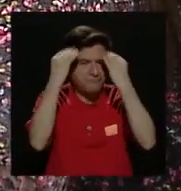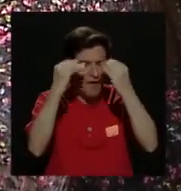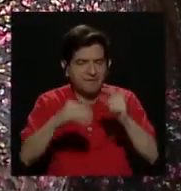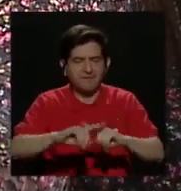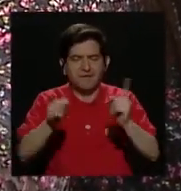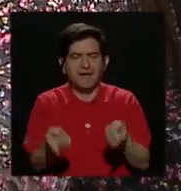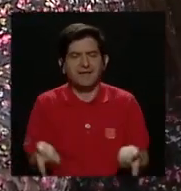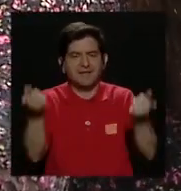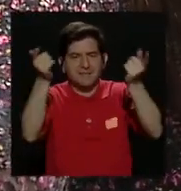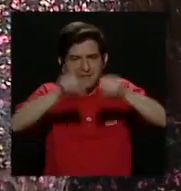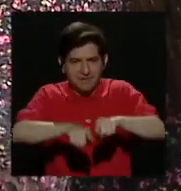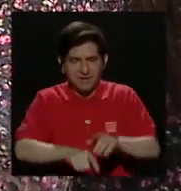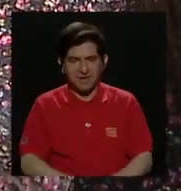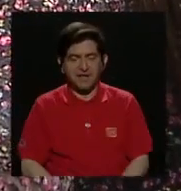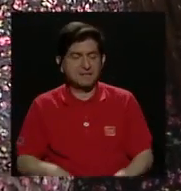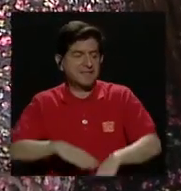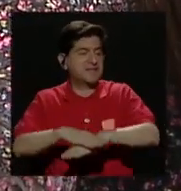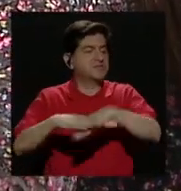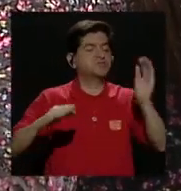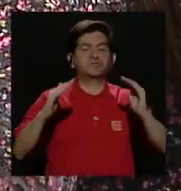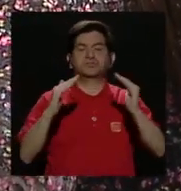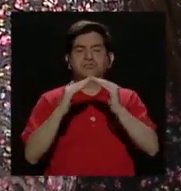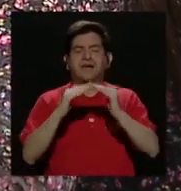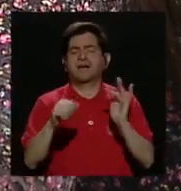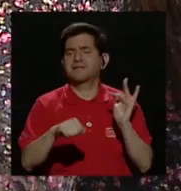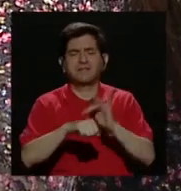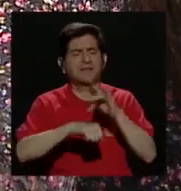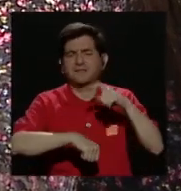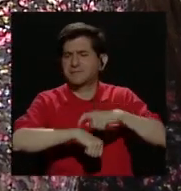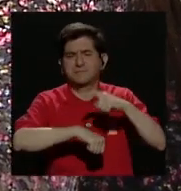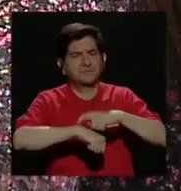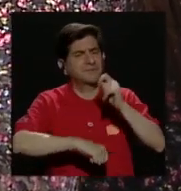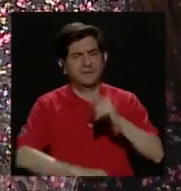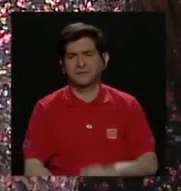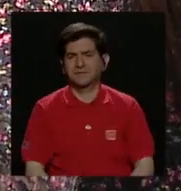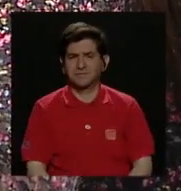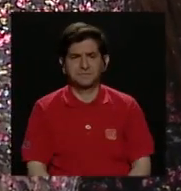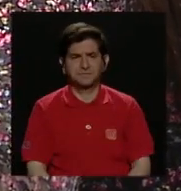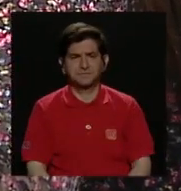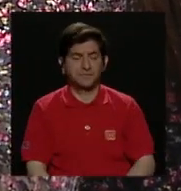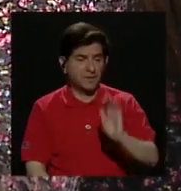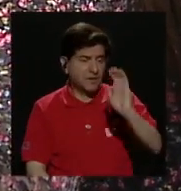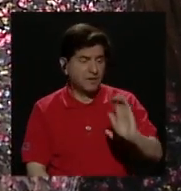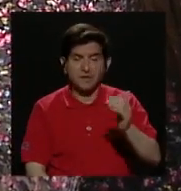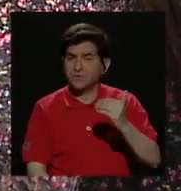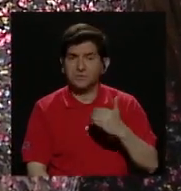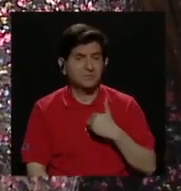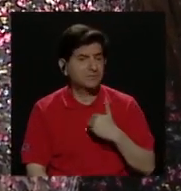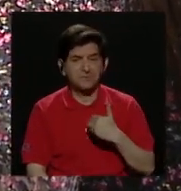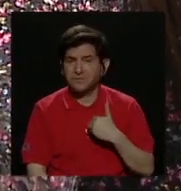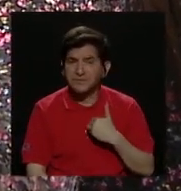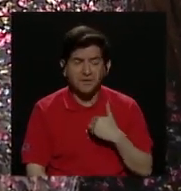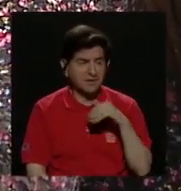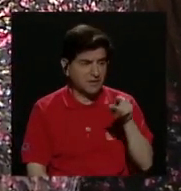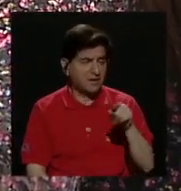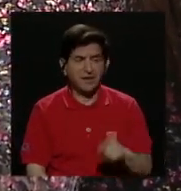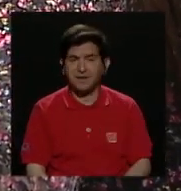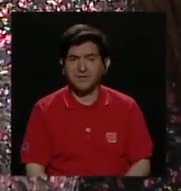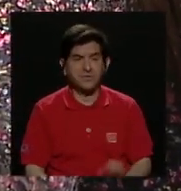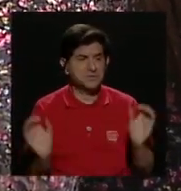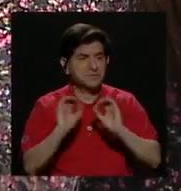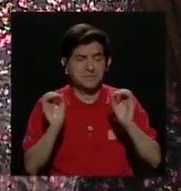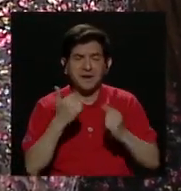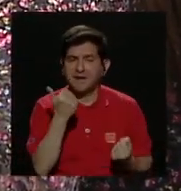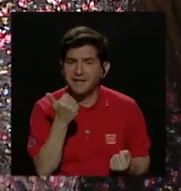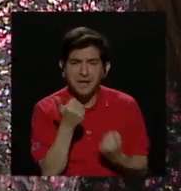de los casos terminan sacándolos de las casas a muy tempranas edades. Entonces son niños y niñas que no tienen ninguna herramienta,